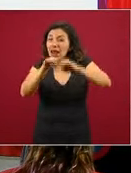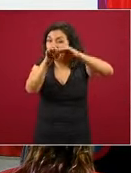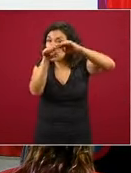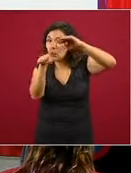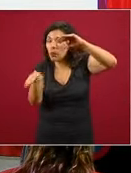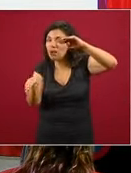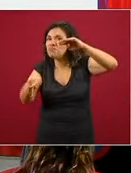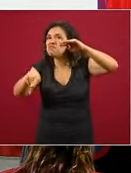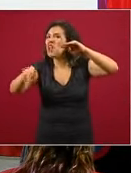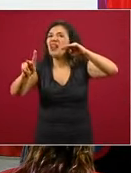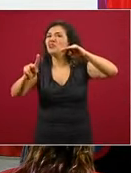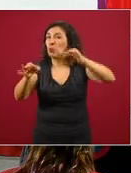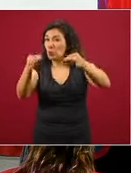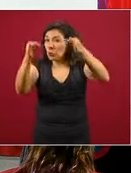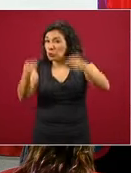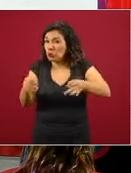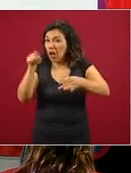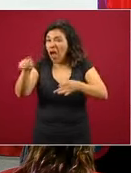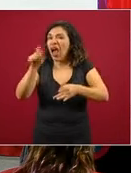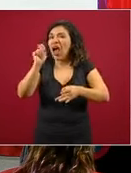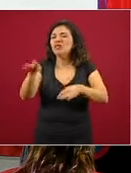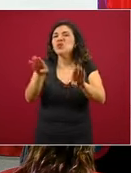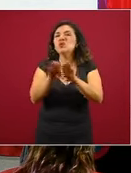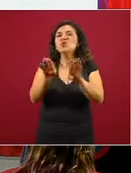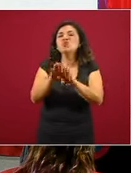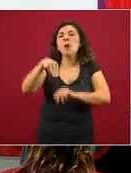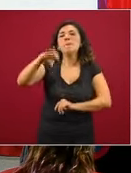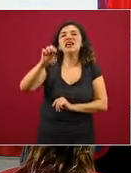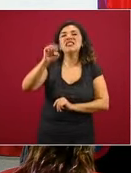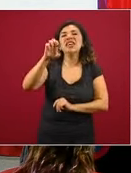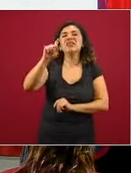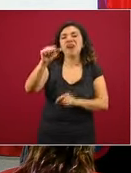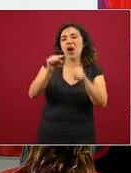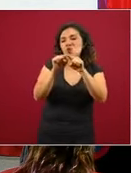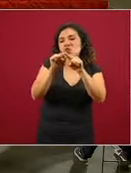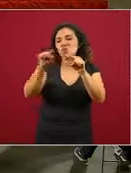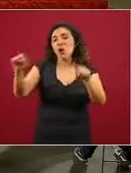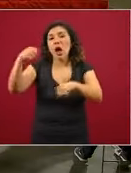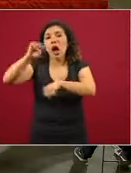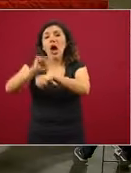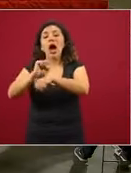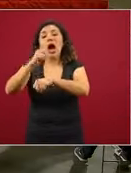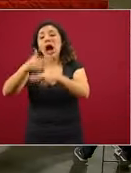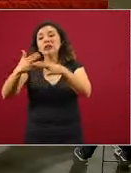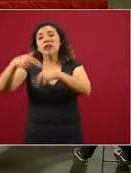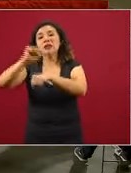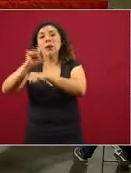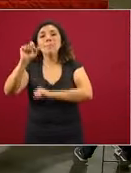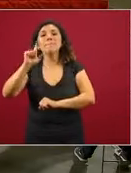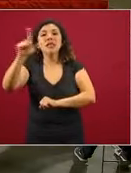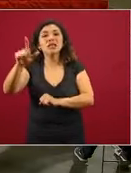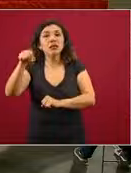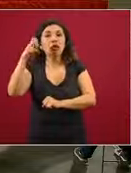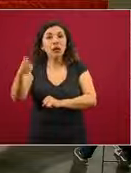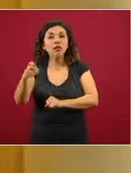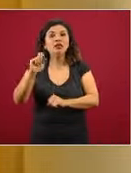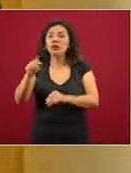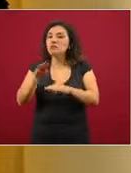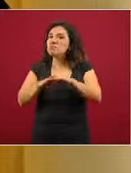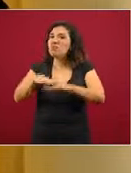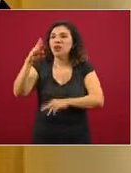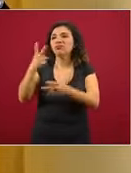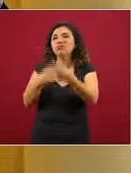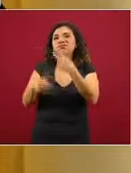sin embargo, realmente lo que tenemos es un comportamiento de meseta que se da hasta la semana 27, es decir, la transmisión se mantiene arriba,